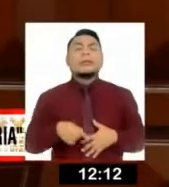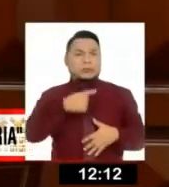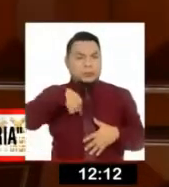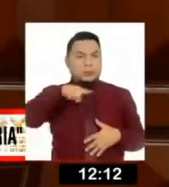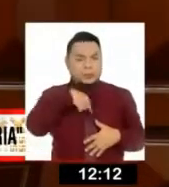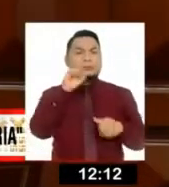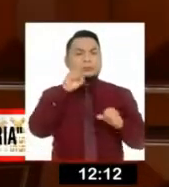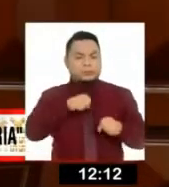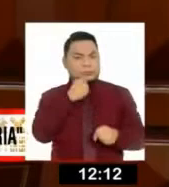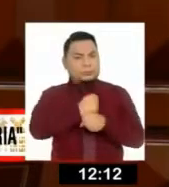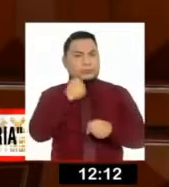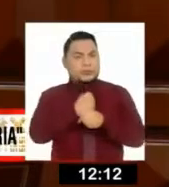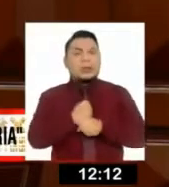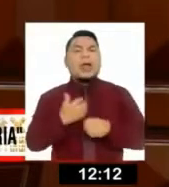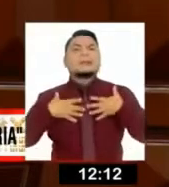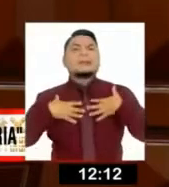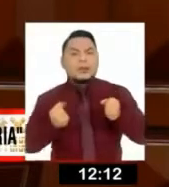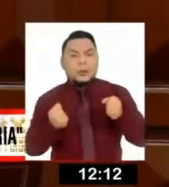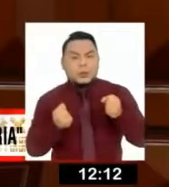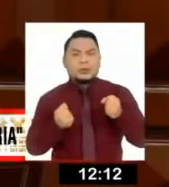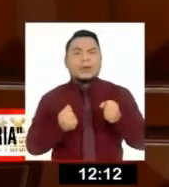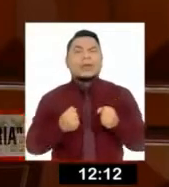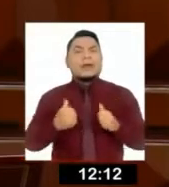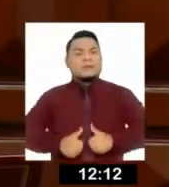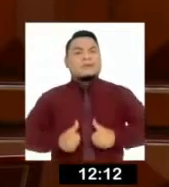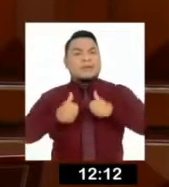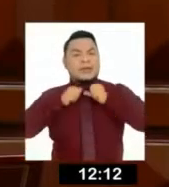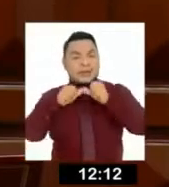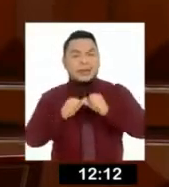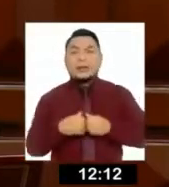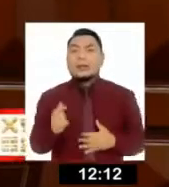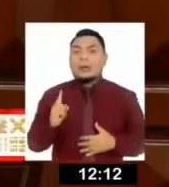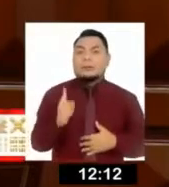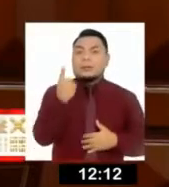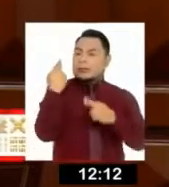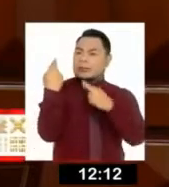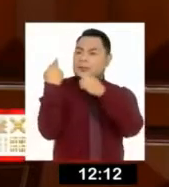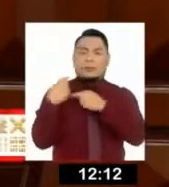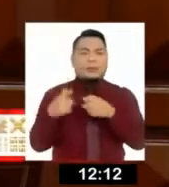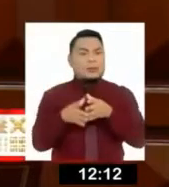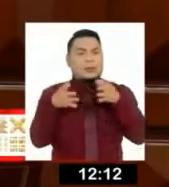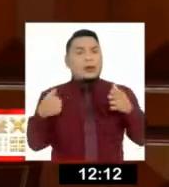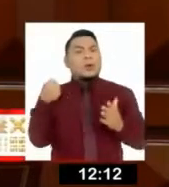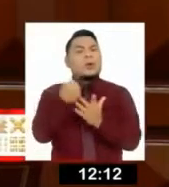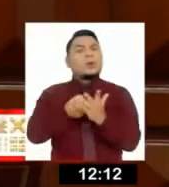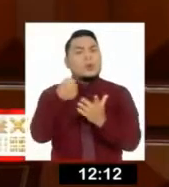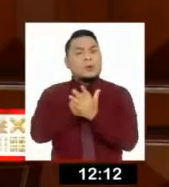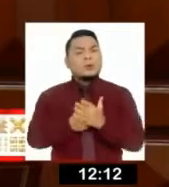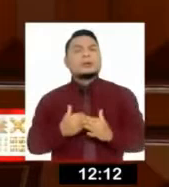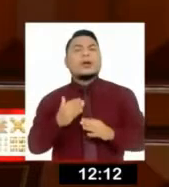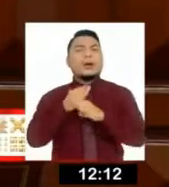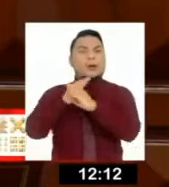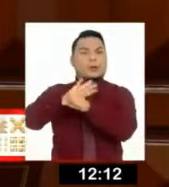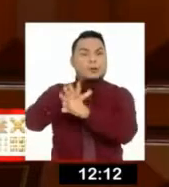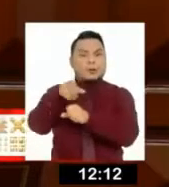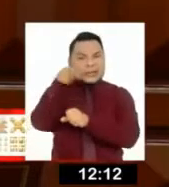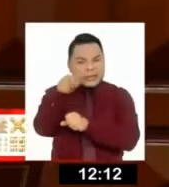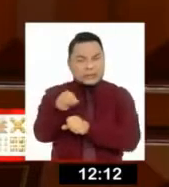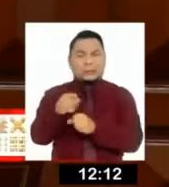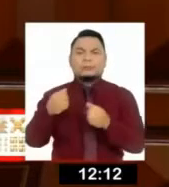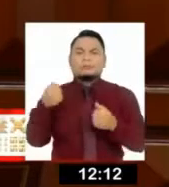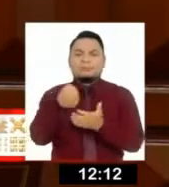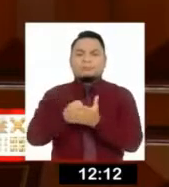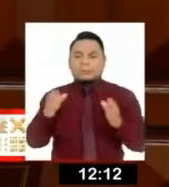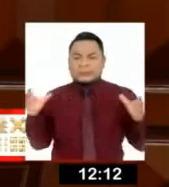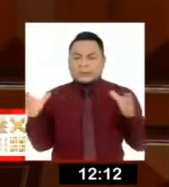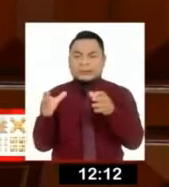salud y la vida. Nuestra primera gran tarea es continuar la lucha contra la pandemia del COVID-19